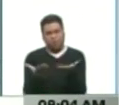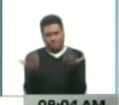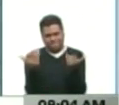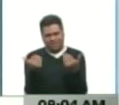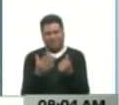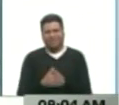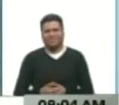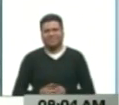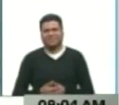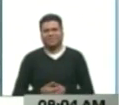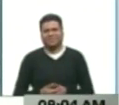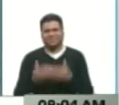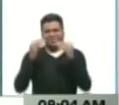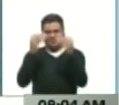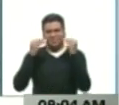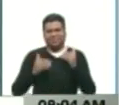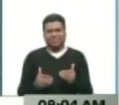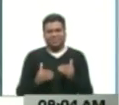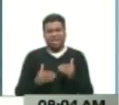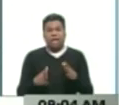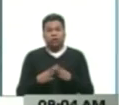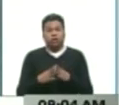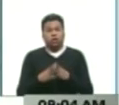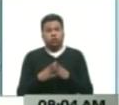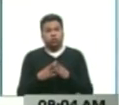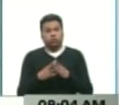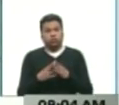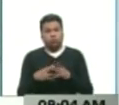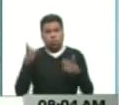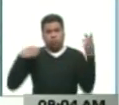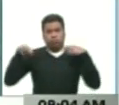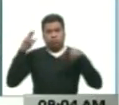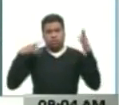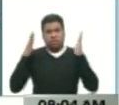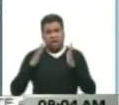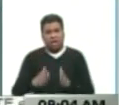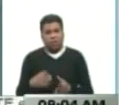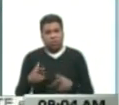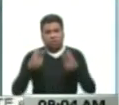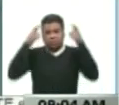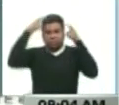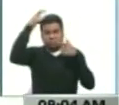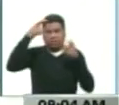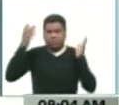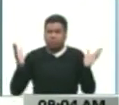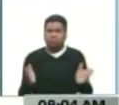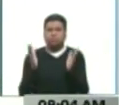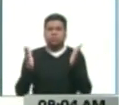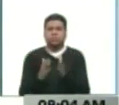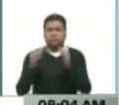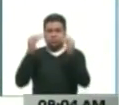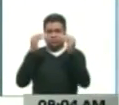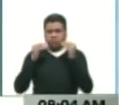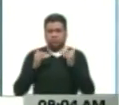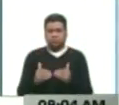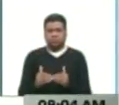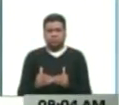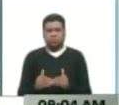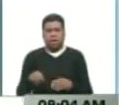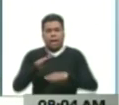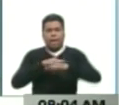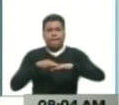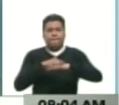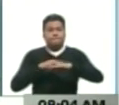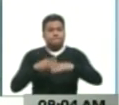23 de enero. Y sus animadores culturales es la punta de lanza del trabajo comunitario promulgado por el comandante Chávez, nos dice Will José Batista. Ministro, siguiendo